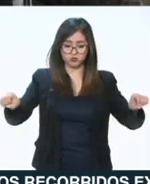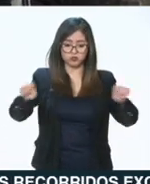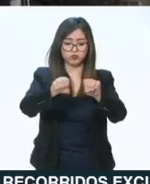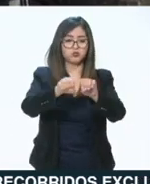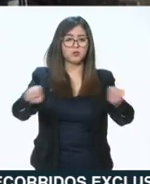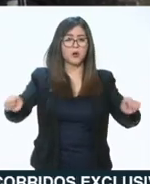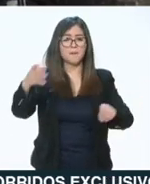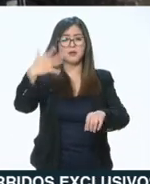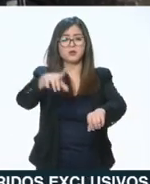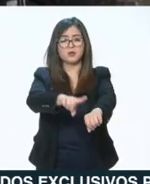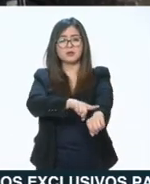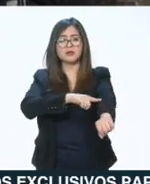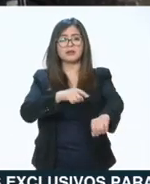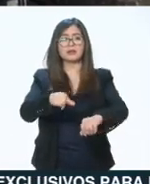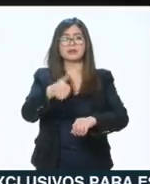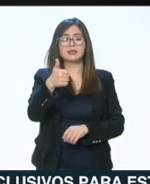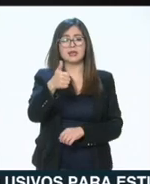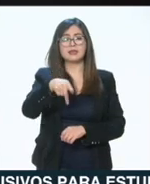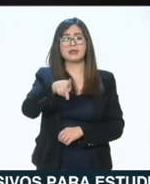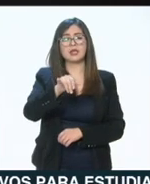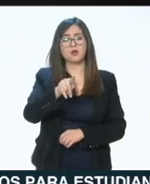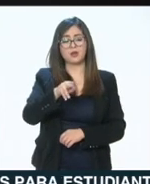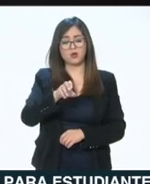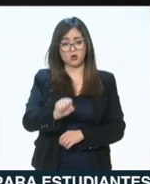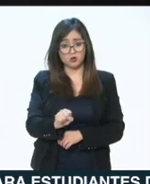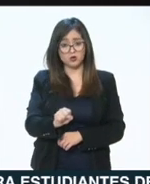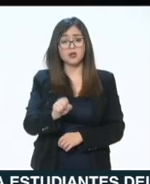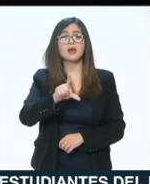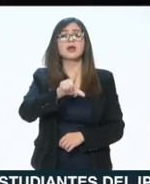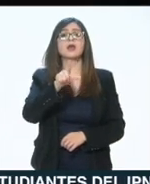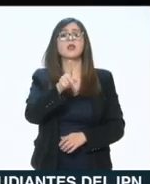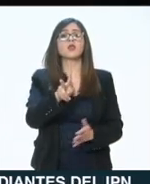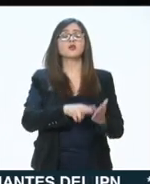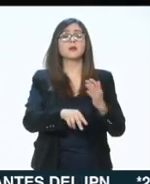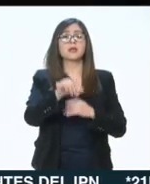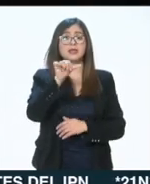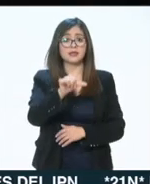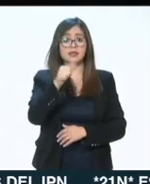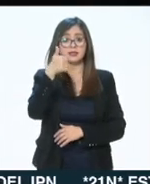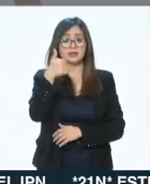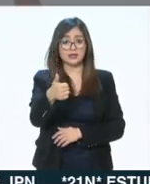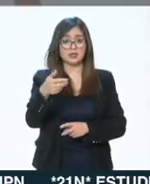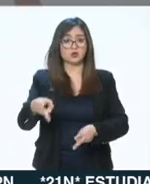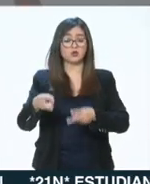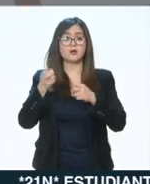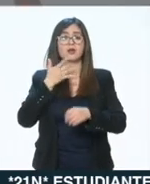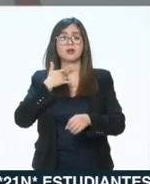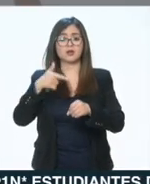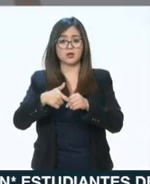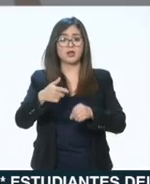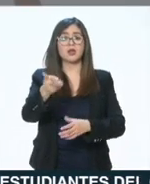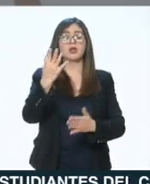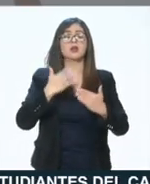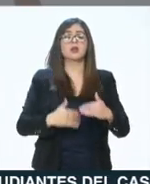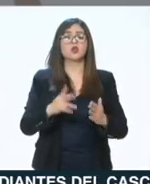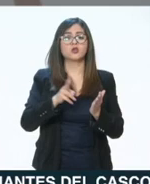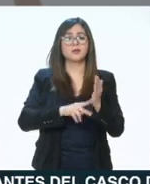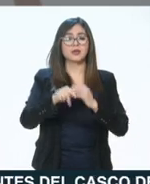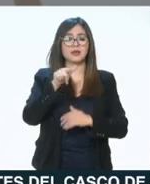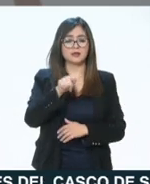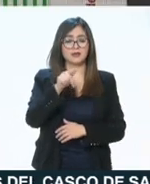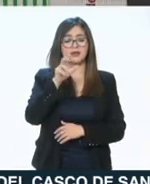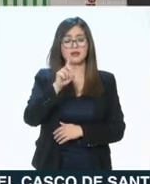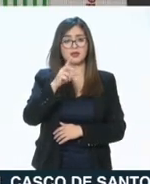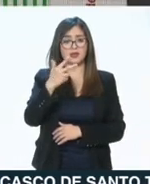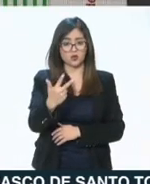una longitud promedio de 6 kilómetros. En ellos, en 2016 se registraron 6 tomas, en 2017 38,